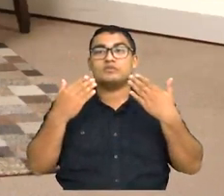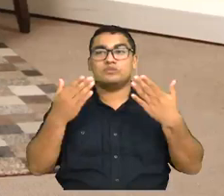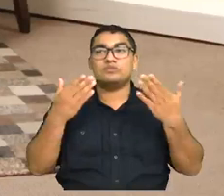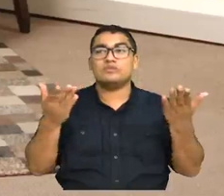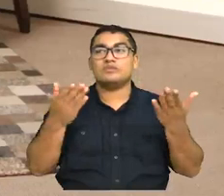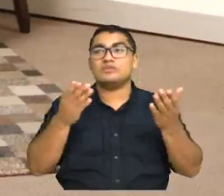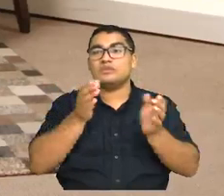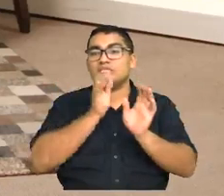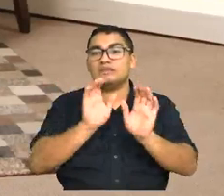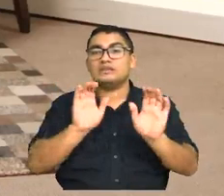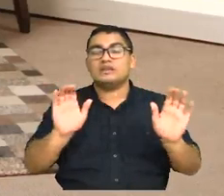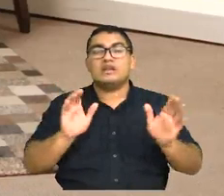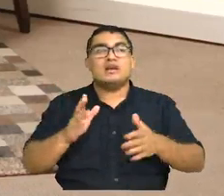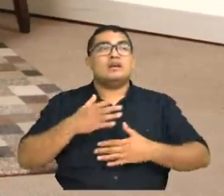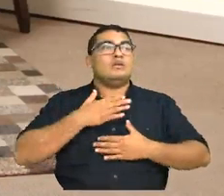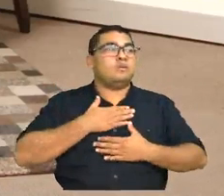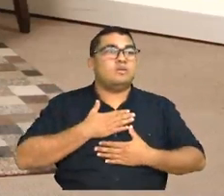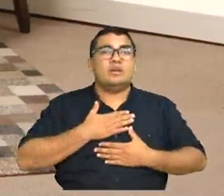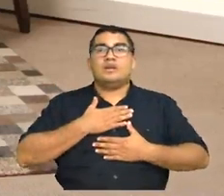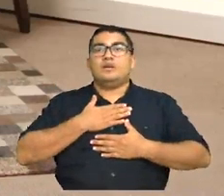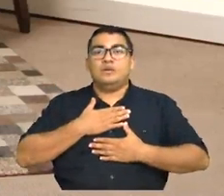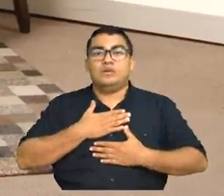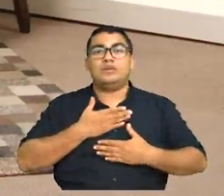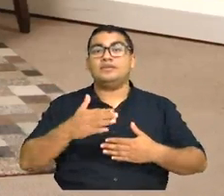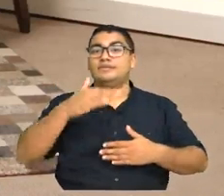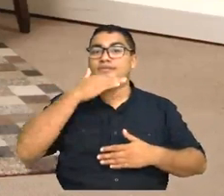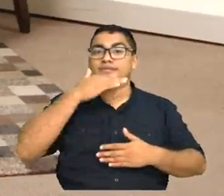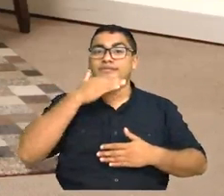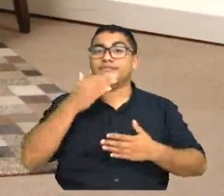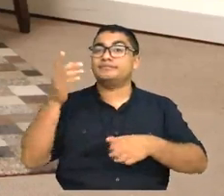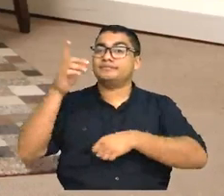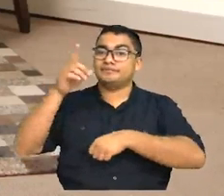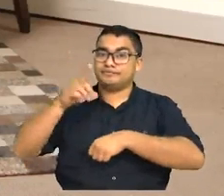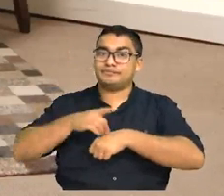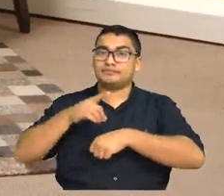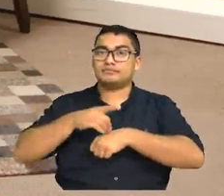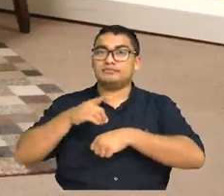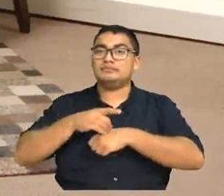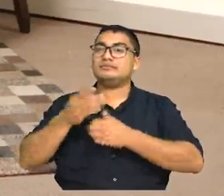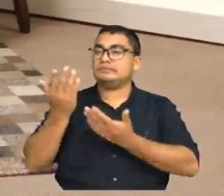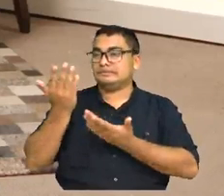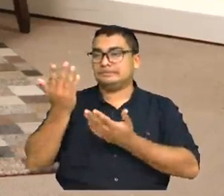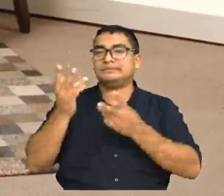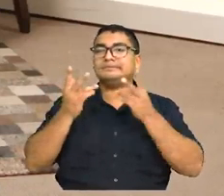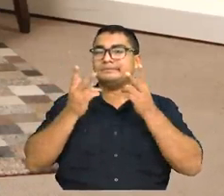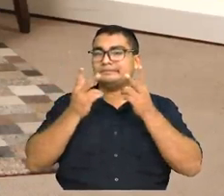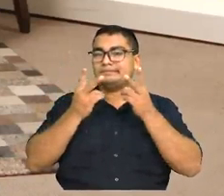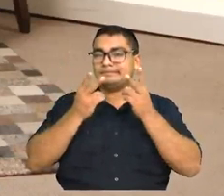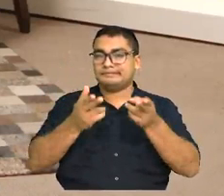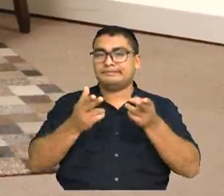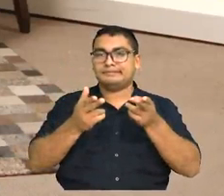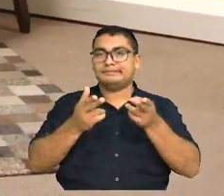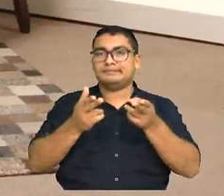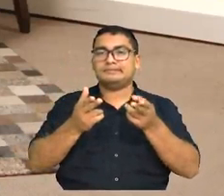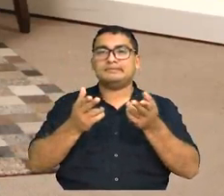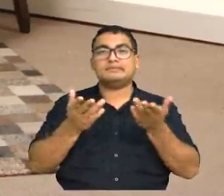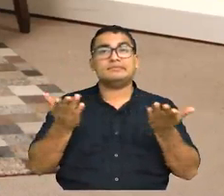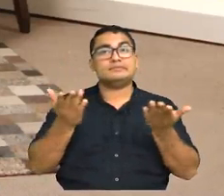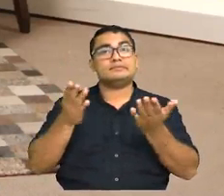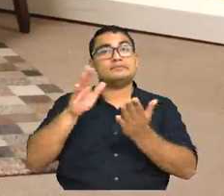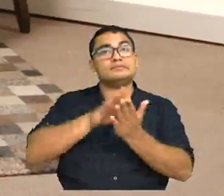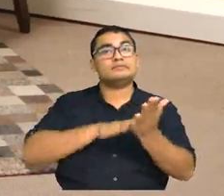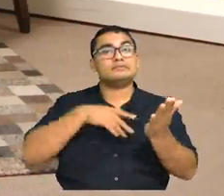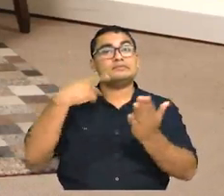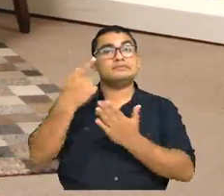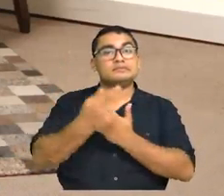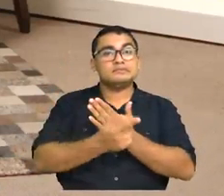a exteriorizarlo rápidamente. Ok. Doctor, vamos a seguir hablando de este tema cuando regresemos de la pausa. Como este programa se